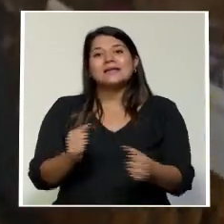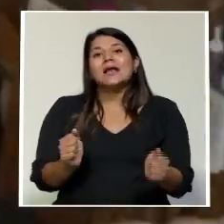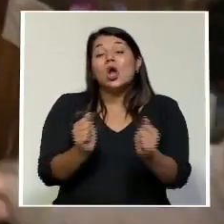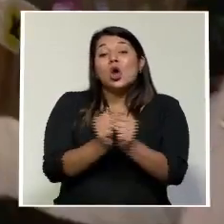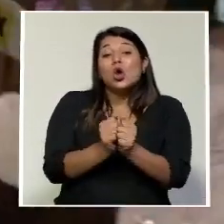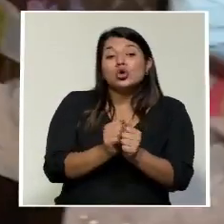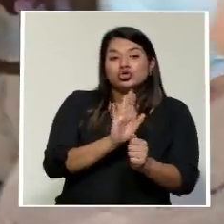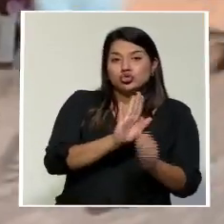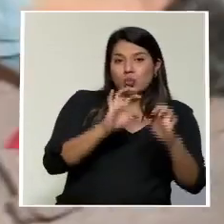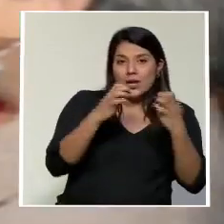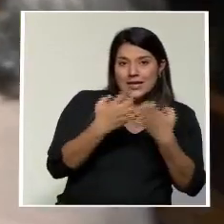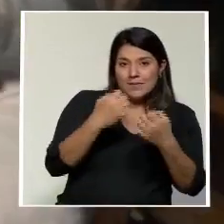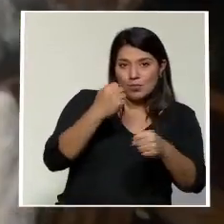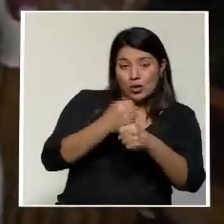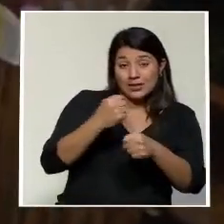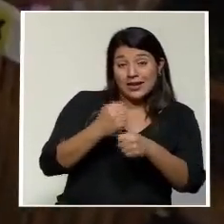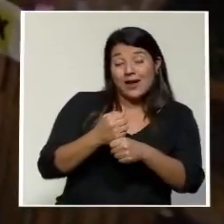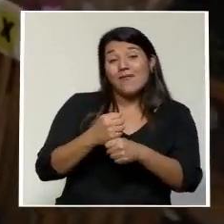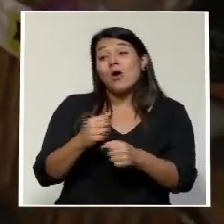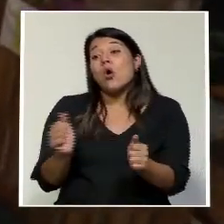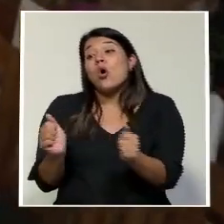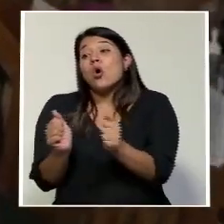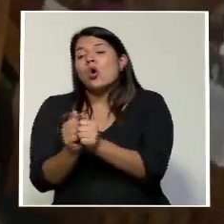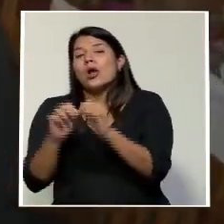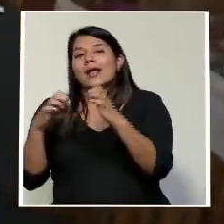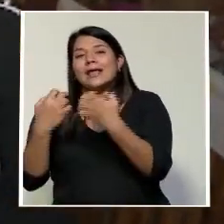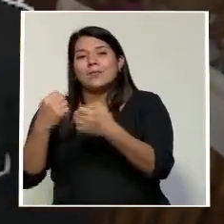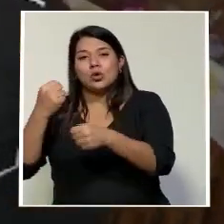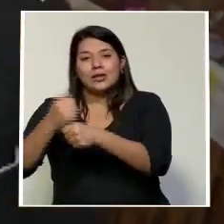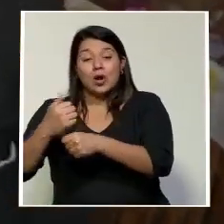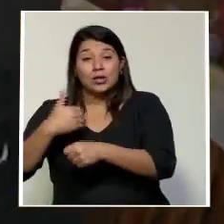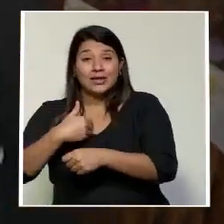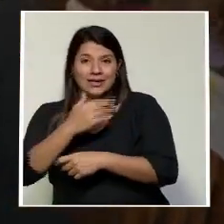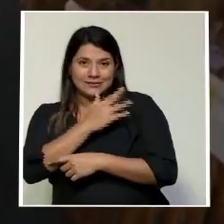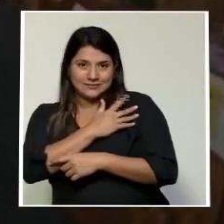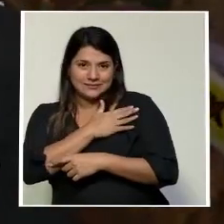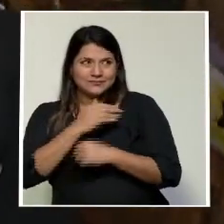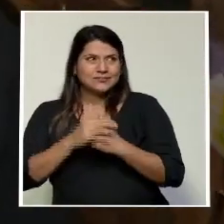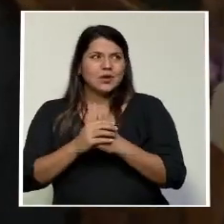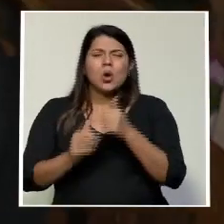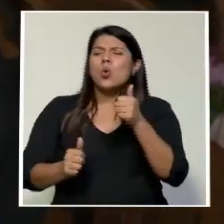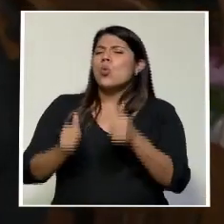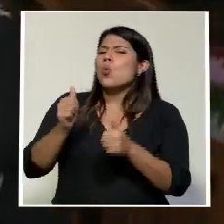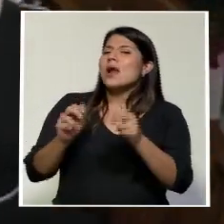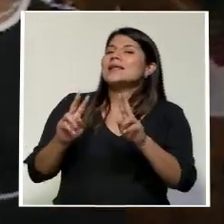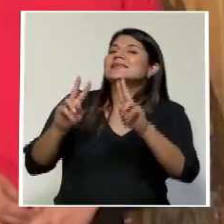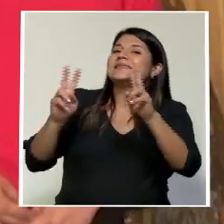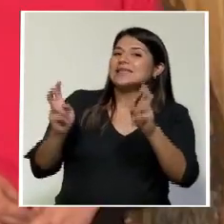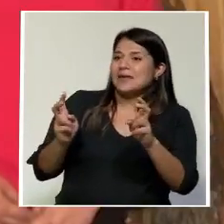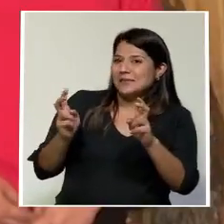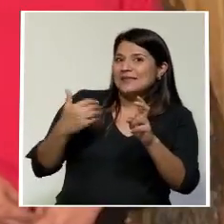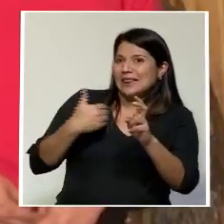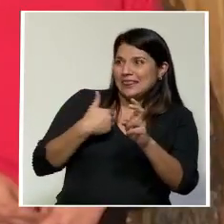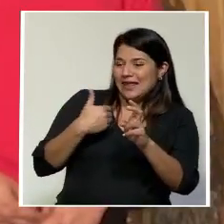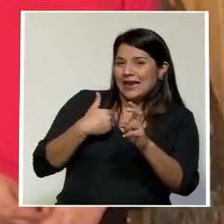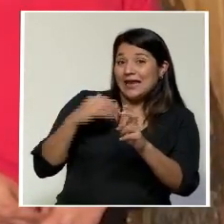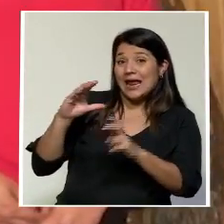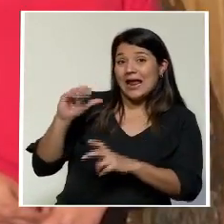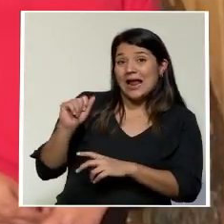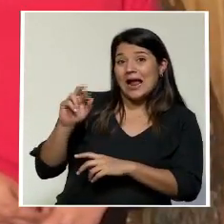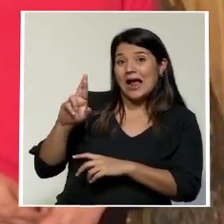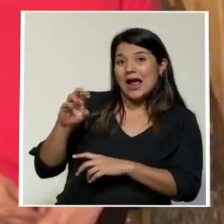manejaba Hidalgo. ¿Qué parte de lo de la agenda que tenía doña Carolina y que dice ser una agenda más progresista podría